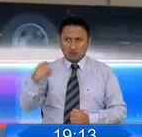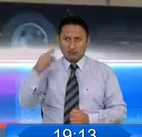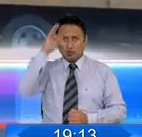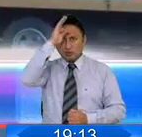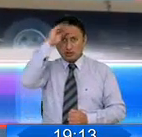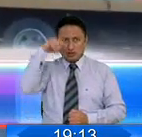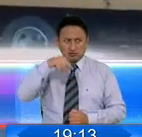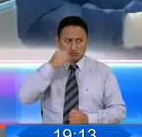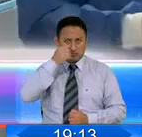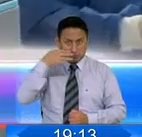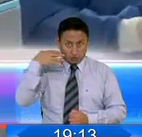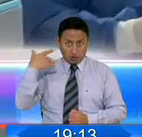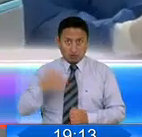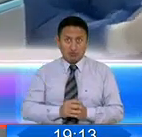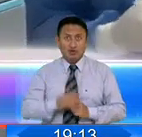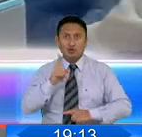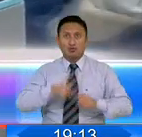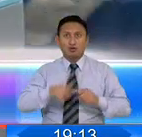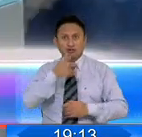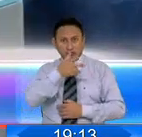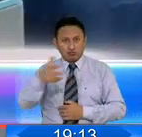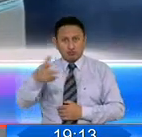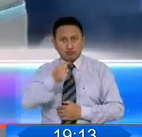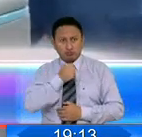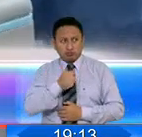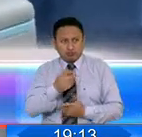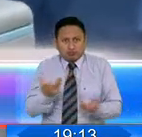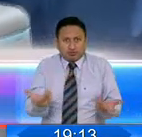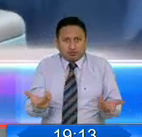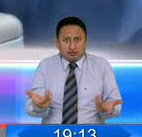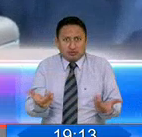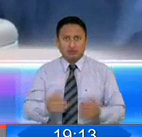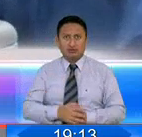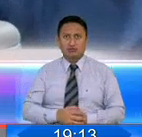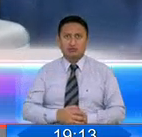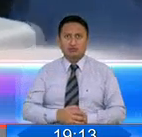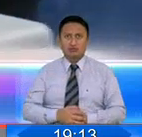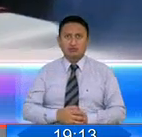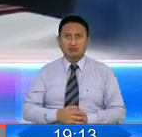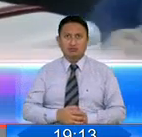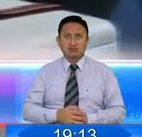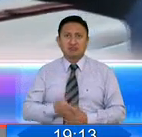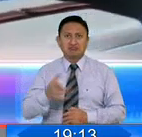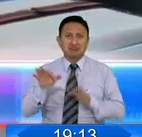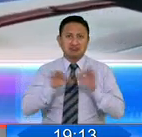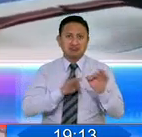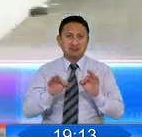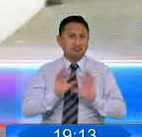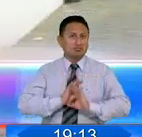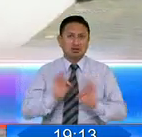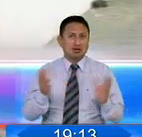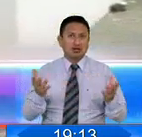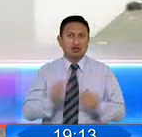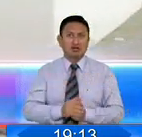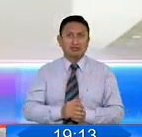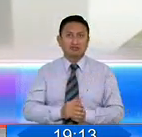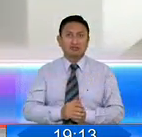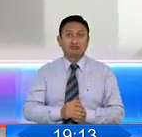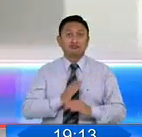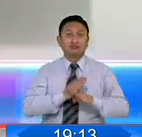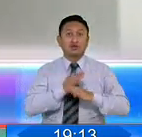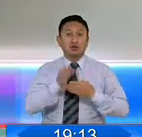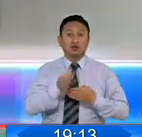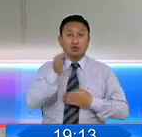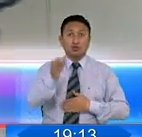Puyo. Impidió la cobertura periodística de ese acontecimiento sin mediar ninguna explicación. La defensora del pueblo en esta